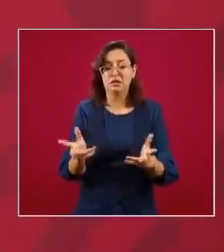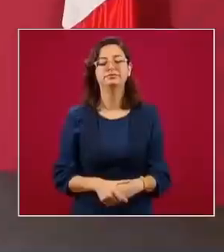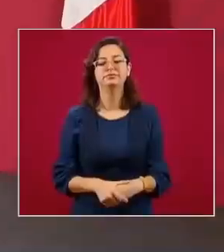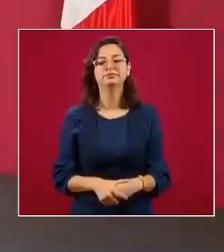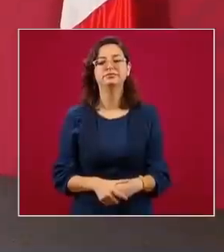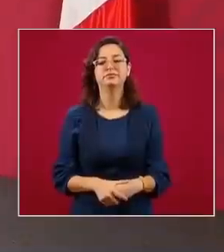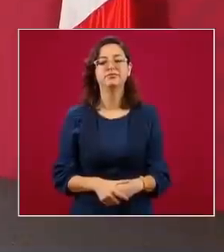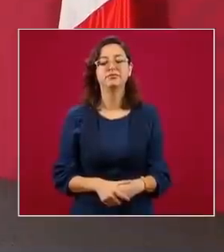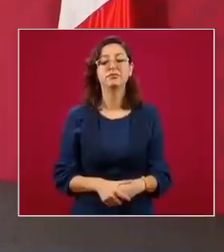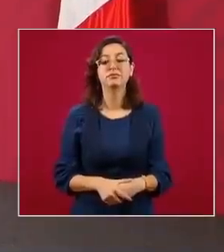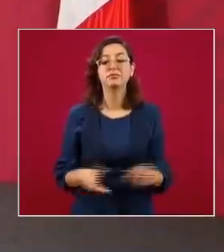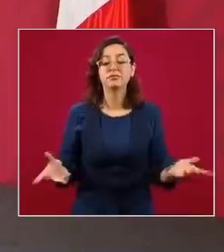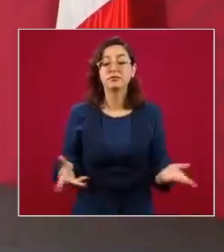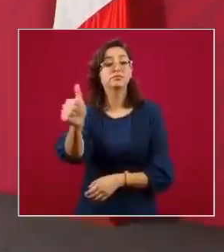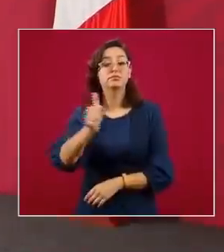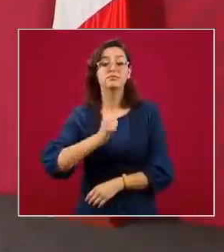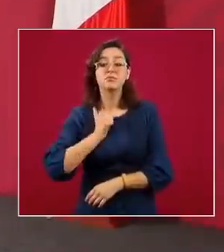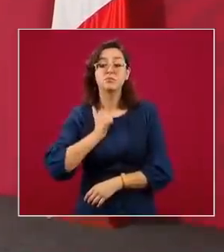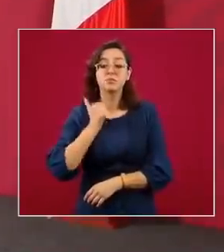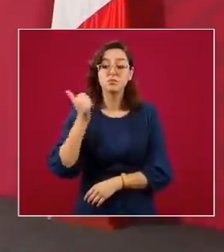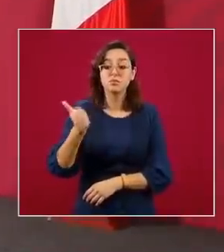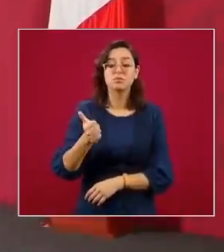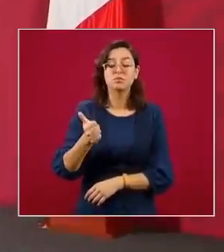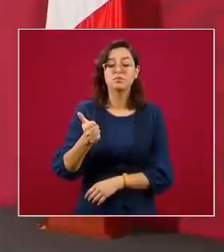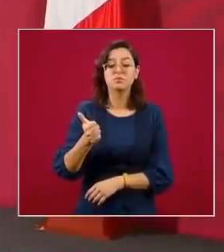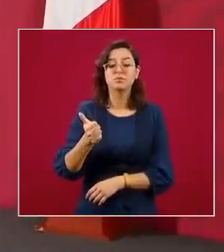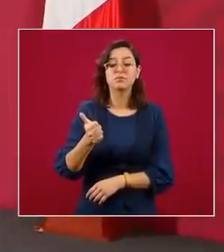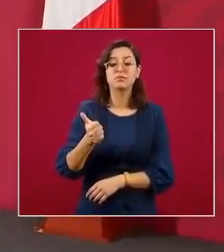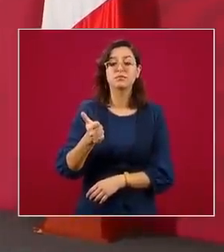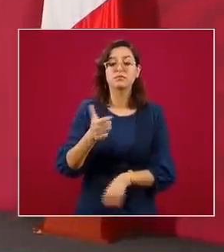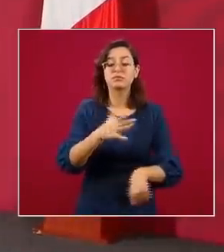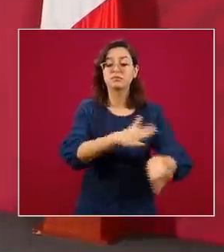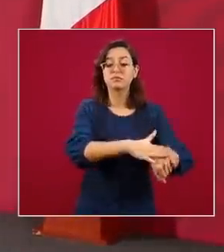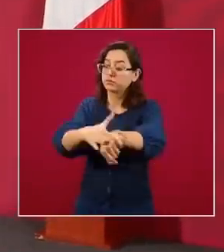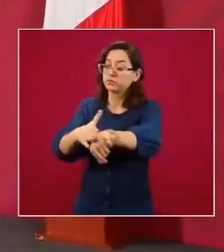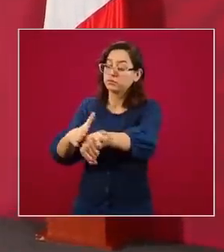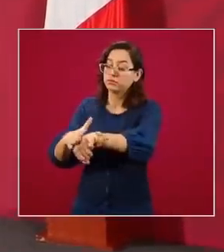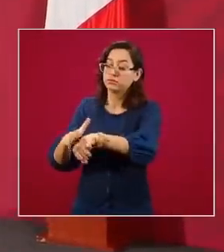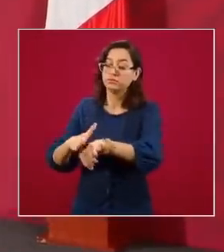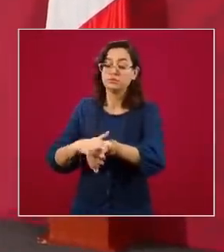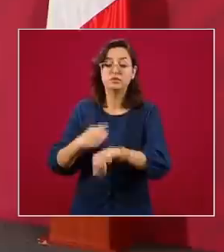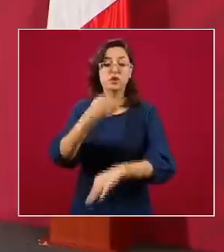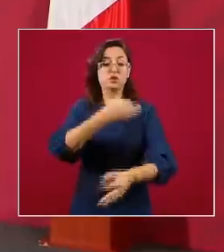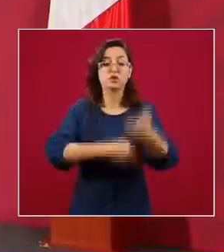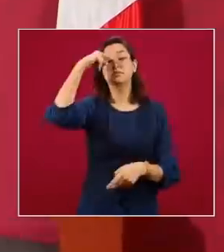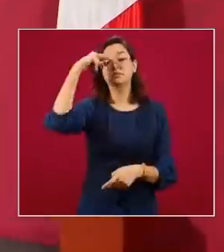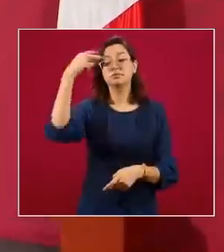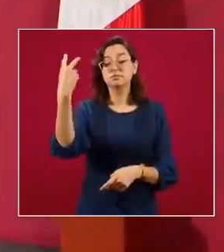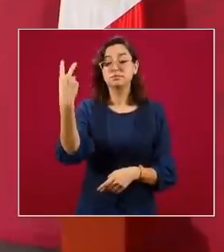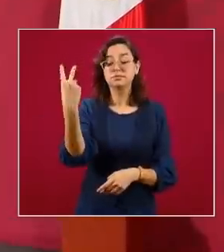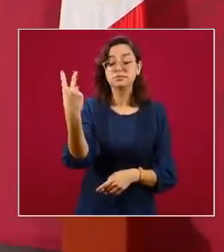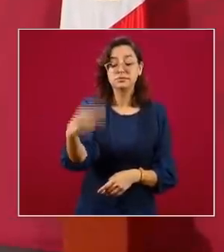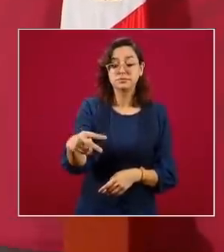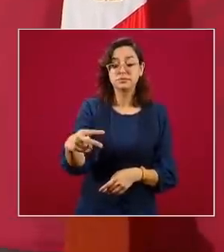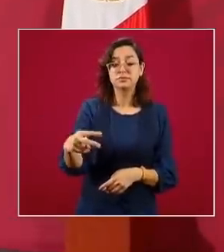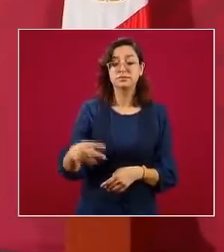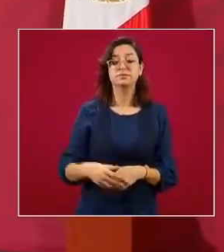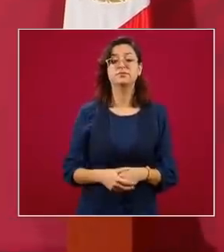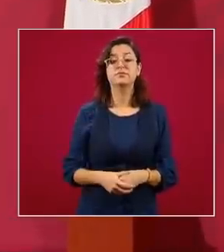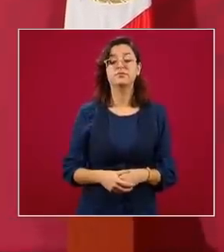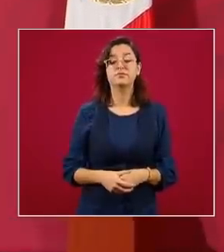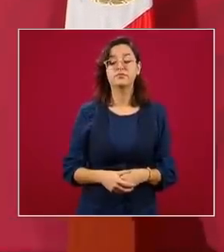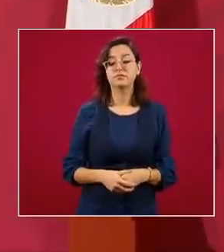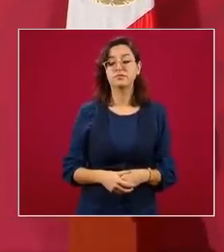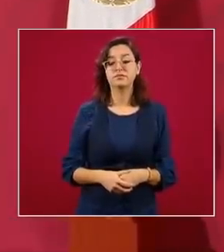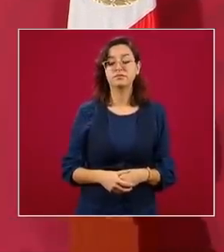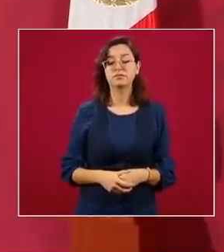sopilotes. Aprovecho para hacer un llamado a todos los mexicanos. Es